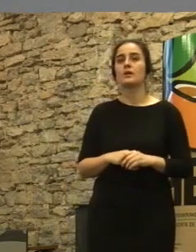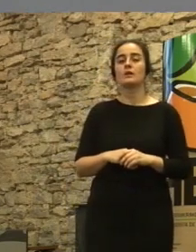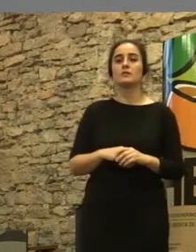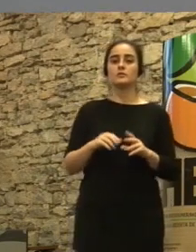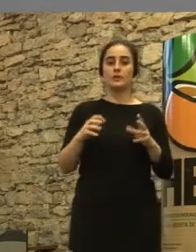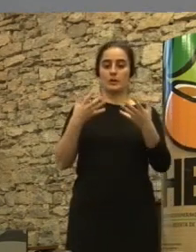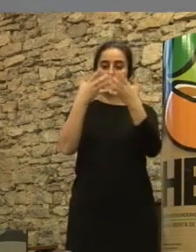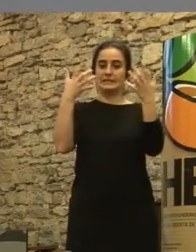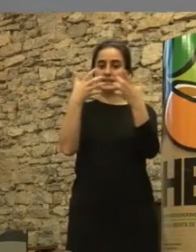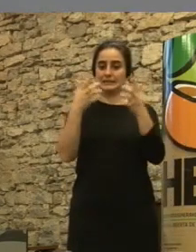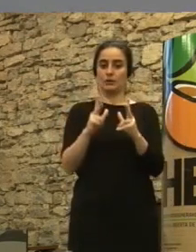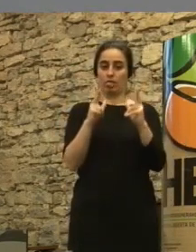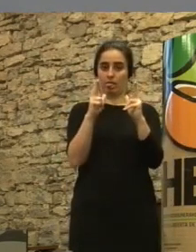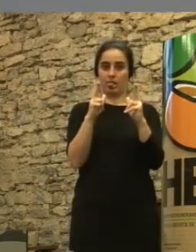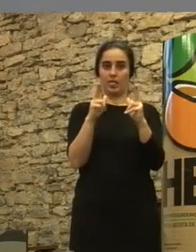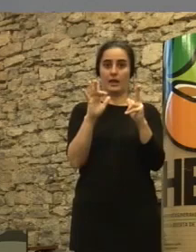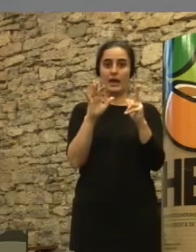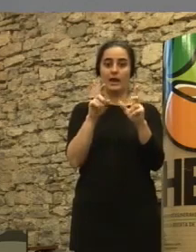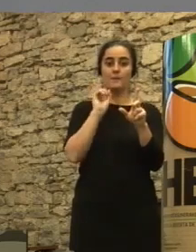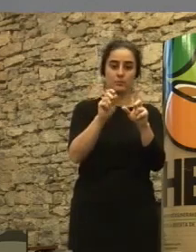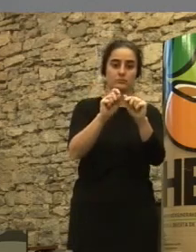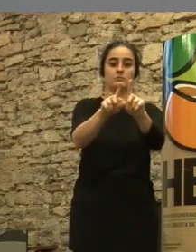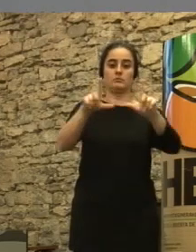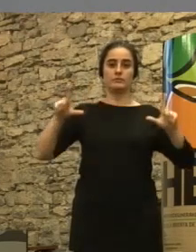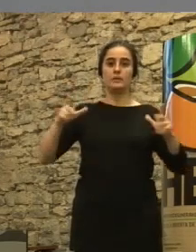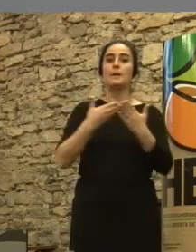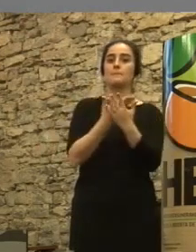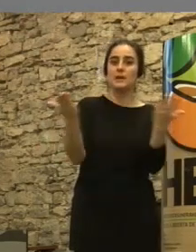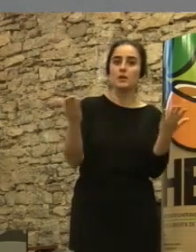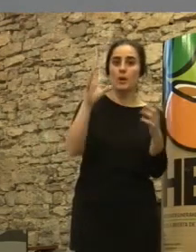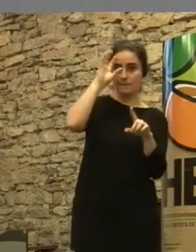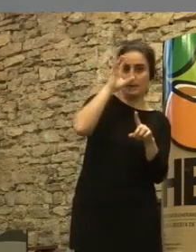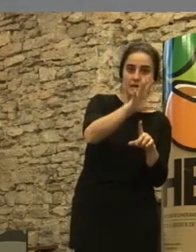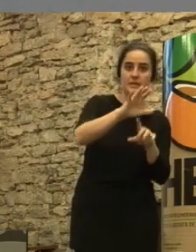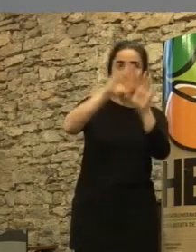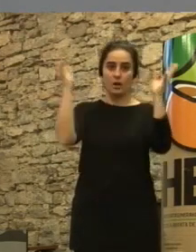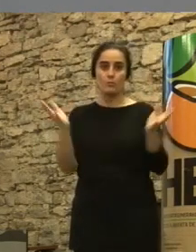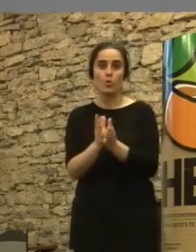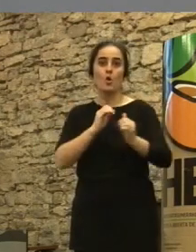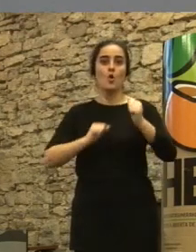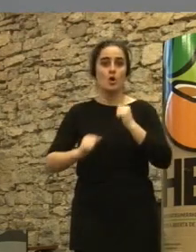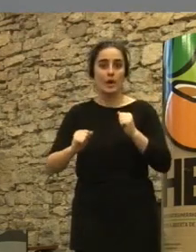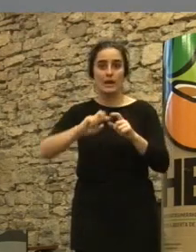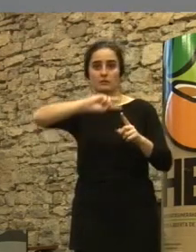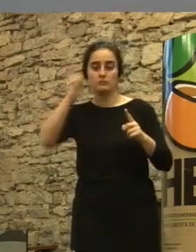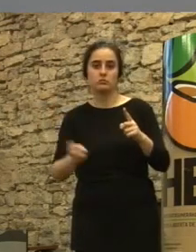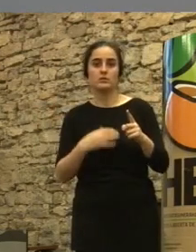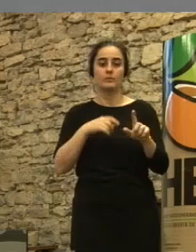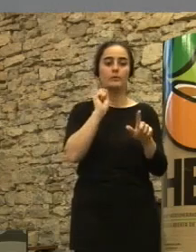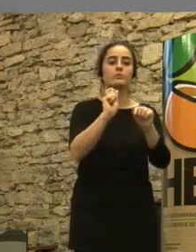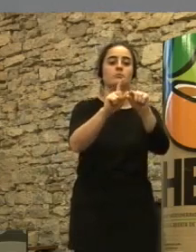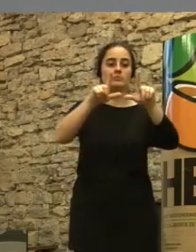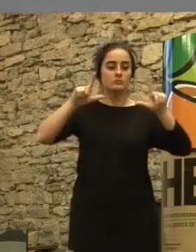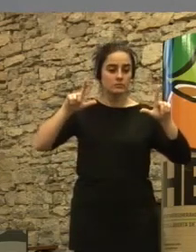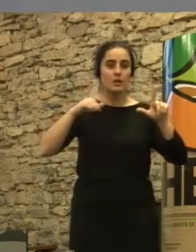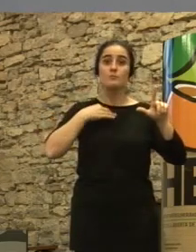o un textito, no sé qué tal, y hay un enlace que voy y va al país o va al mundo o al correo o a un sitio que me podrá significar a mí lo que me signifique y tal, pero